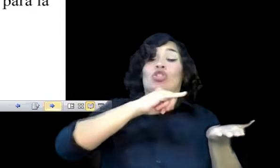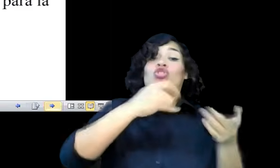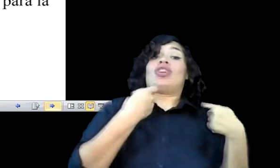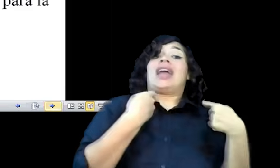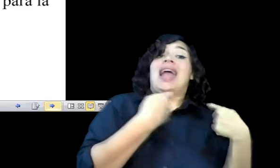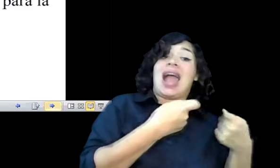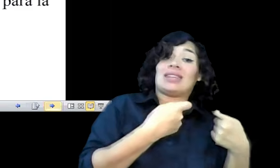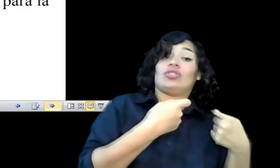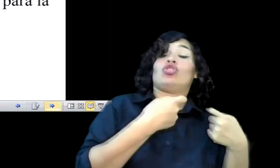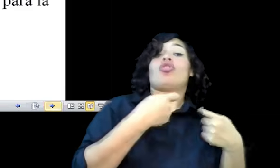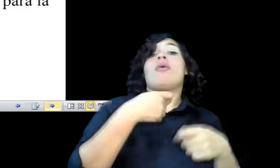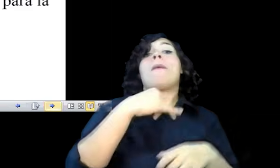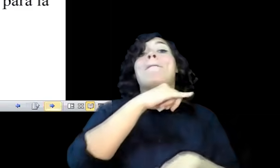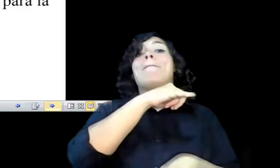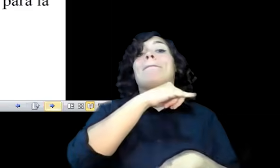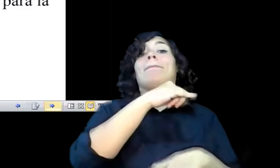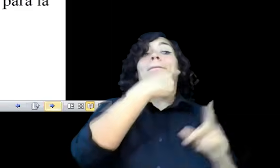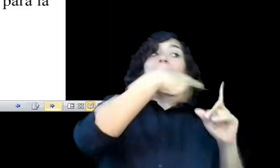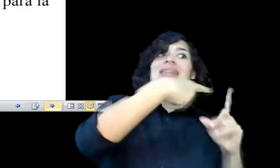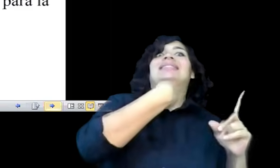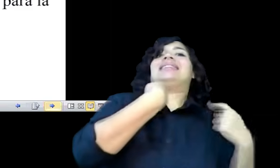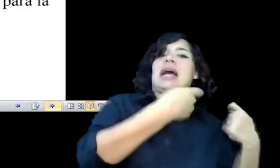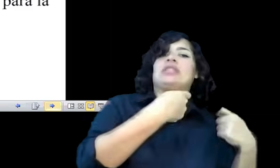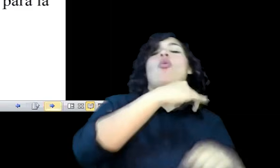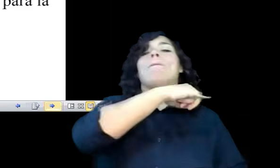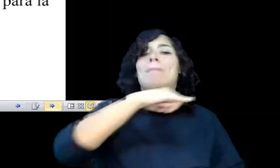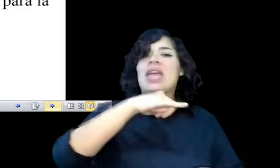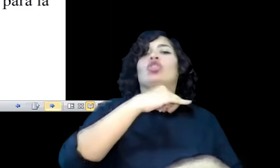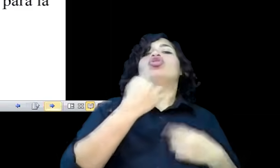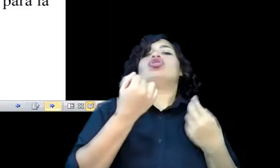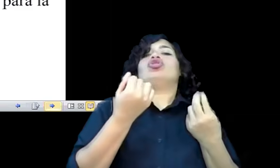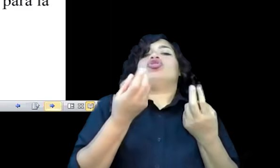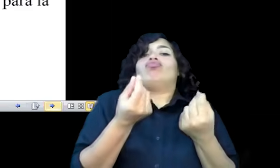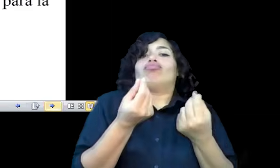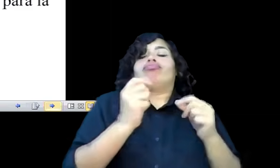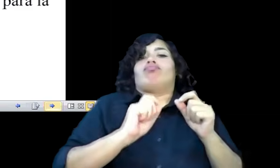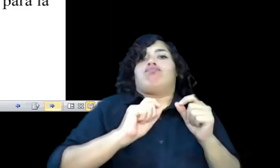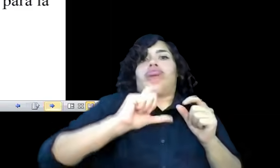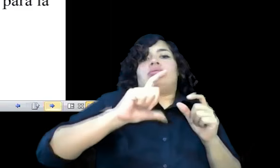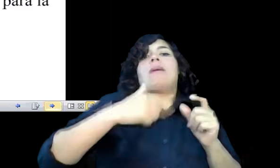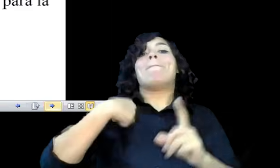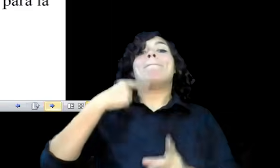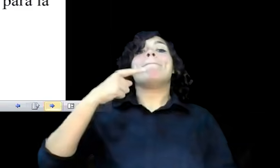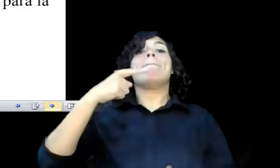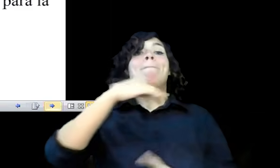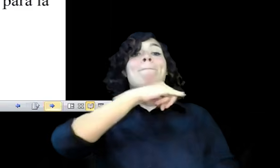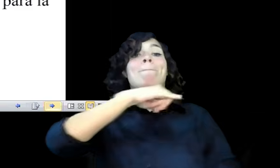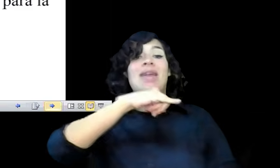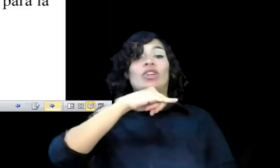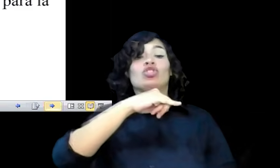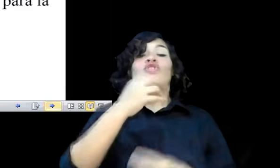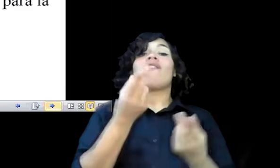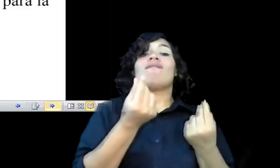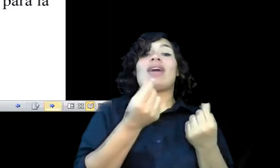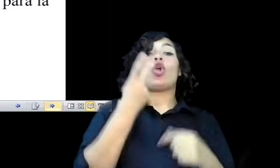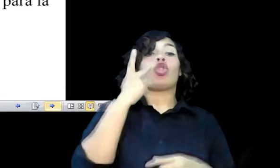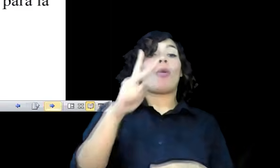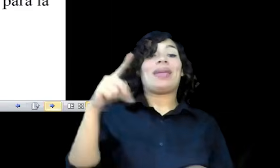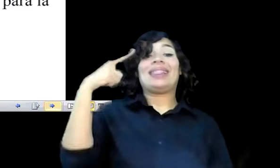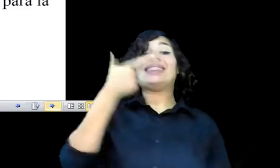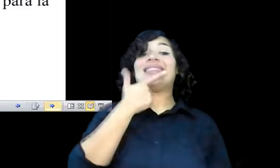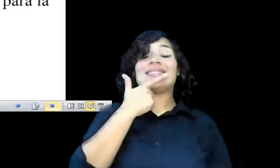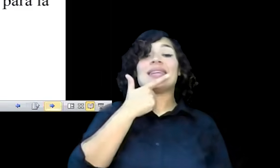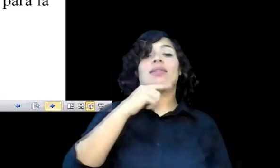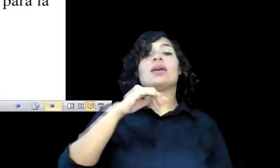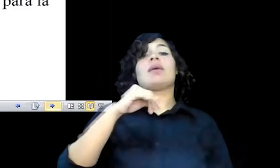más los gastos, menos la amortización acumulada, con el valor fiscal que había el 2017 actualizado, en nuestro